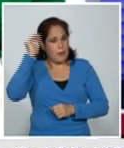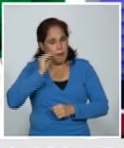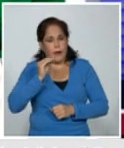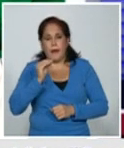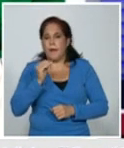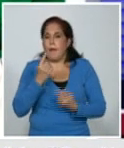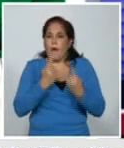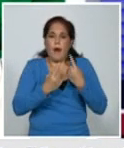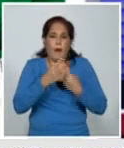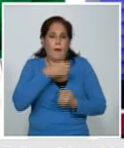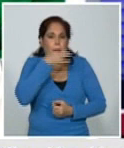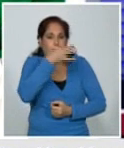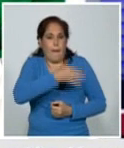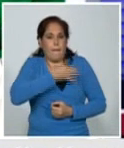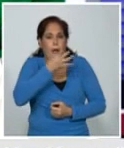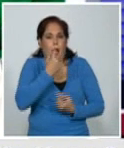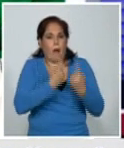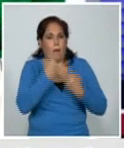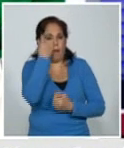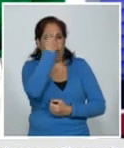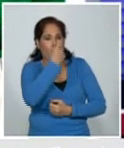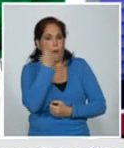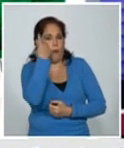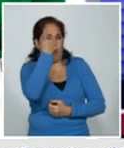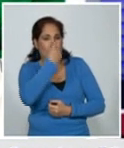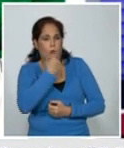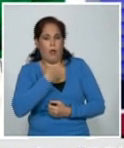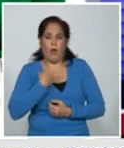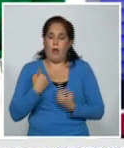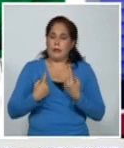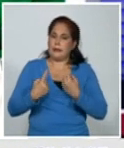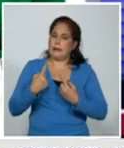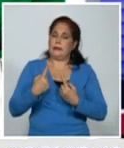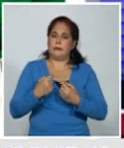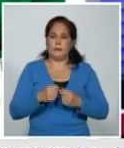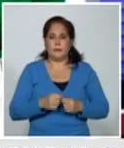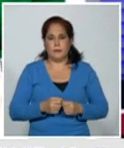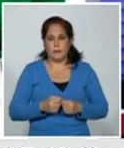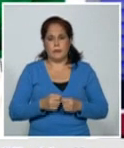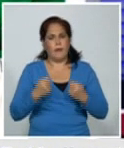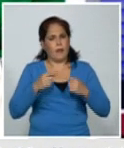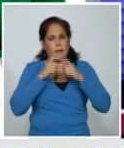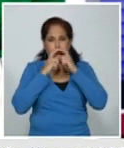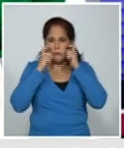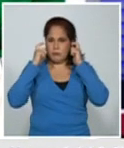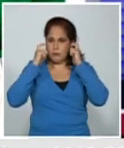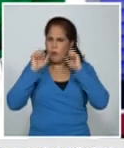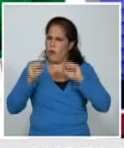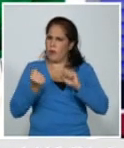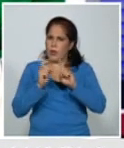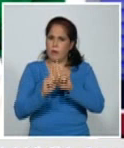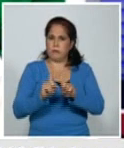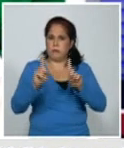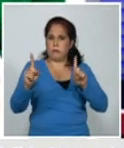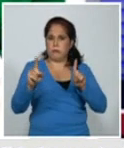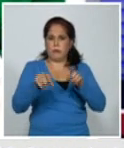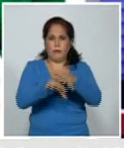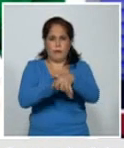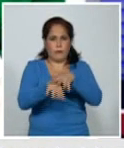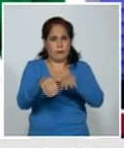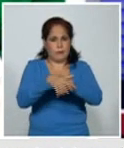mano, y algunas personas no lo han utilizado: nasobuco, distanciamiento,